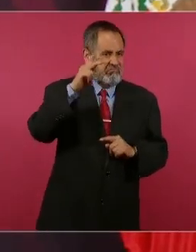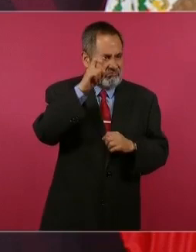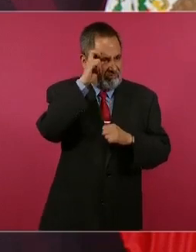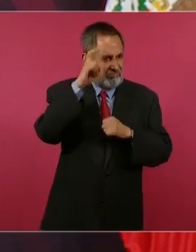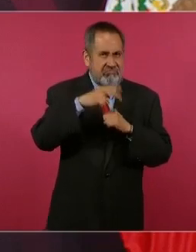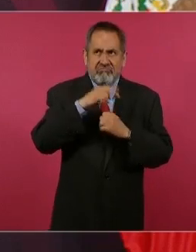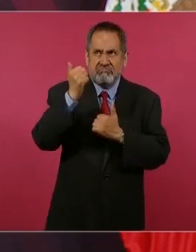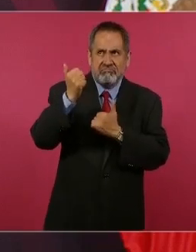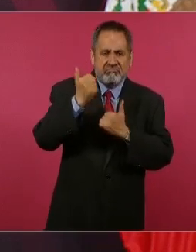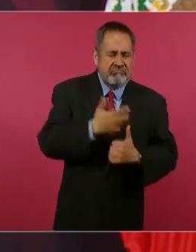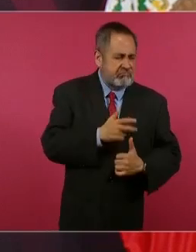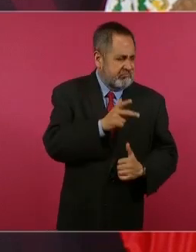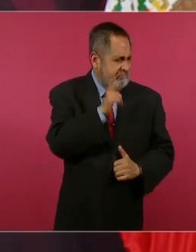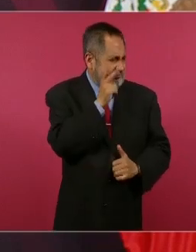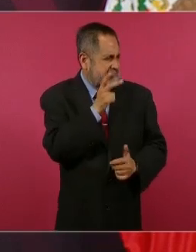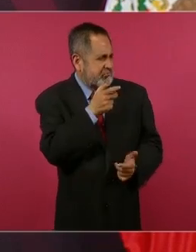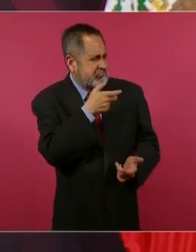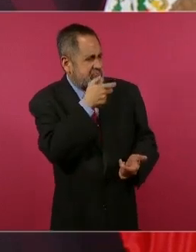Europa.